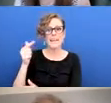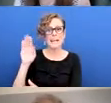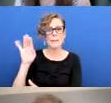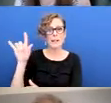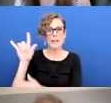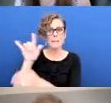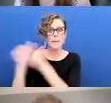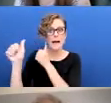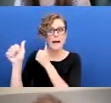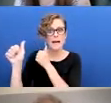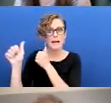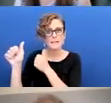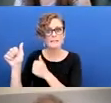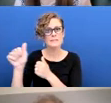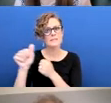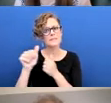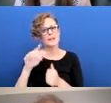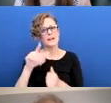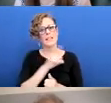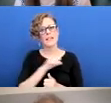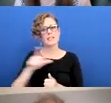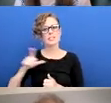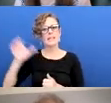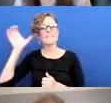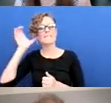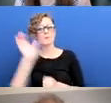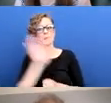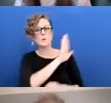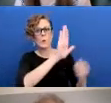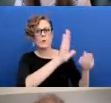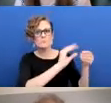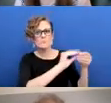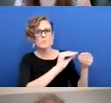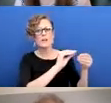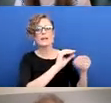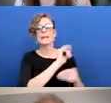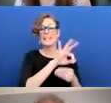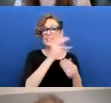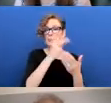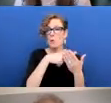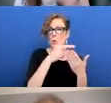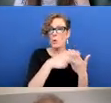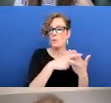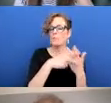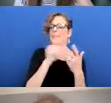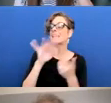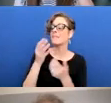clave en hacer pasar en las leyes, los nuevos programas.